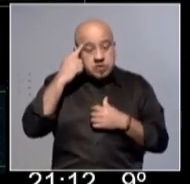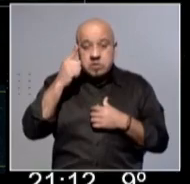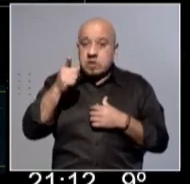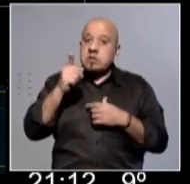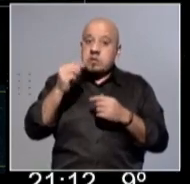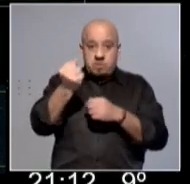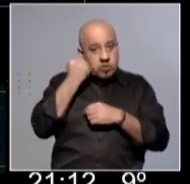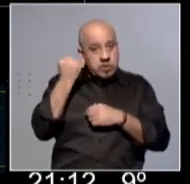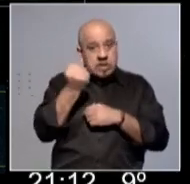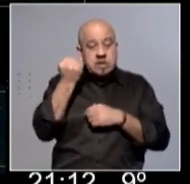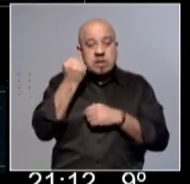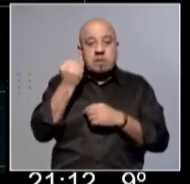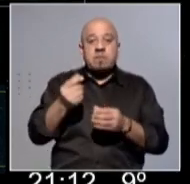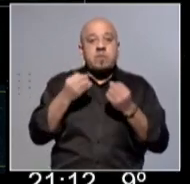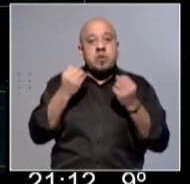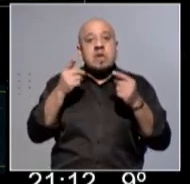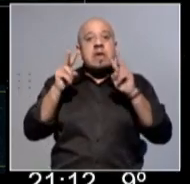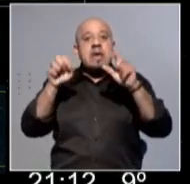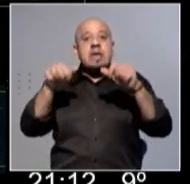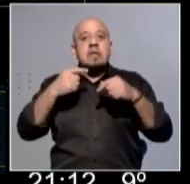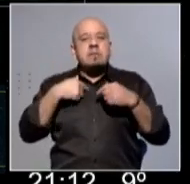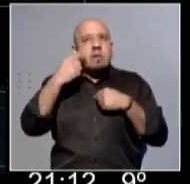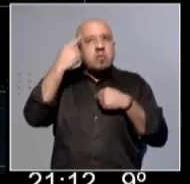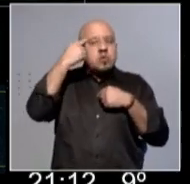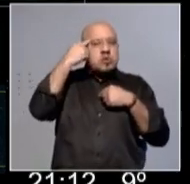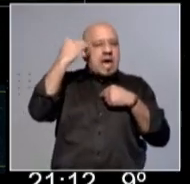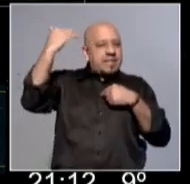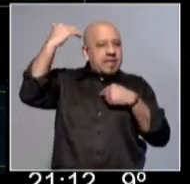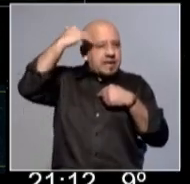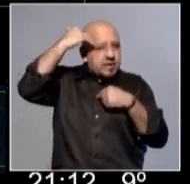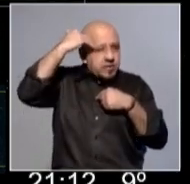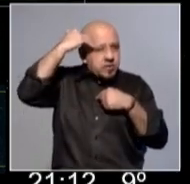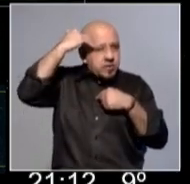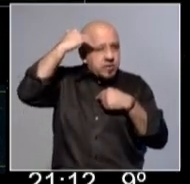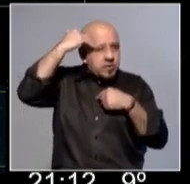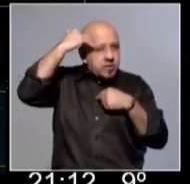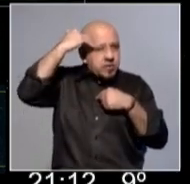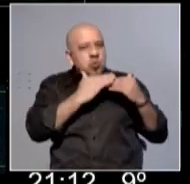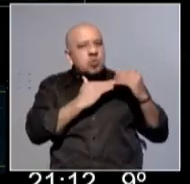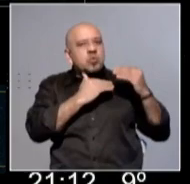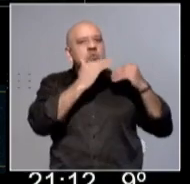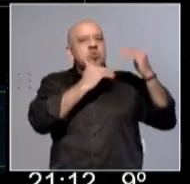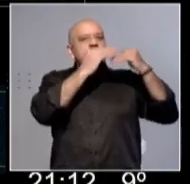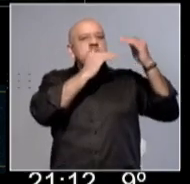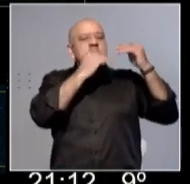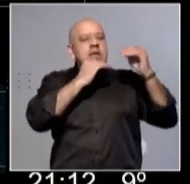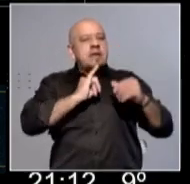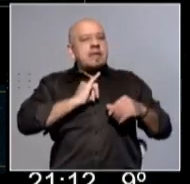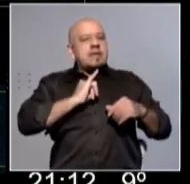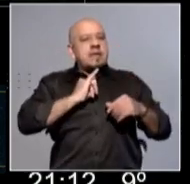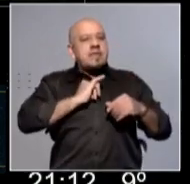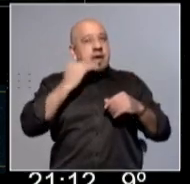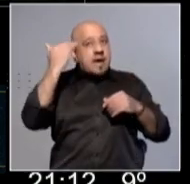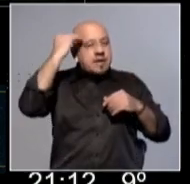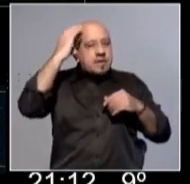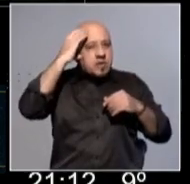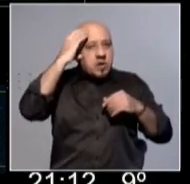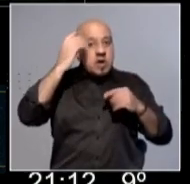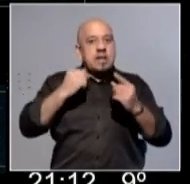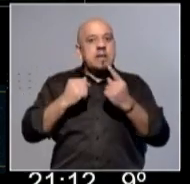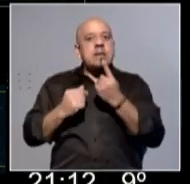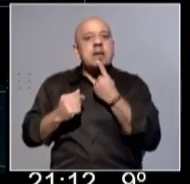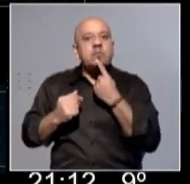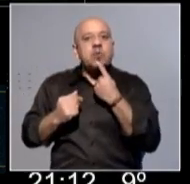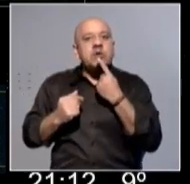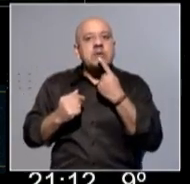En principio, porque la construcción del sentido es una puja constante en la sociedad. Es cierto que la política se